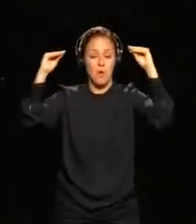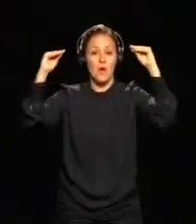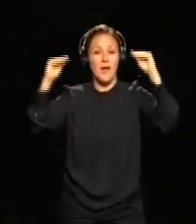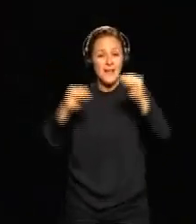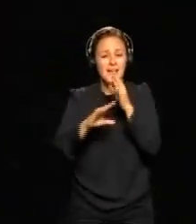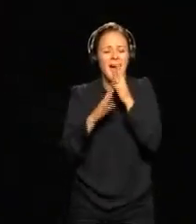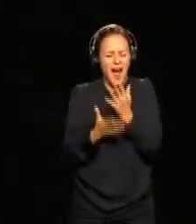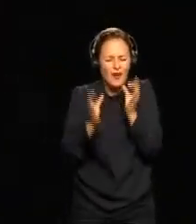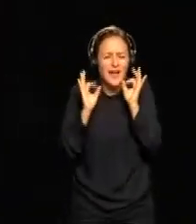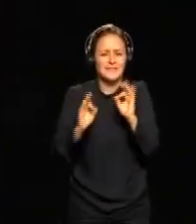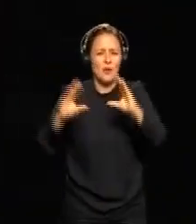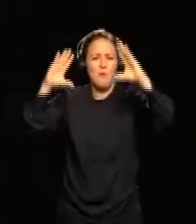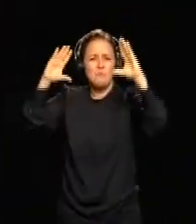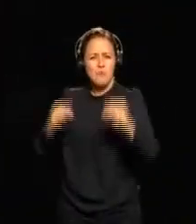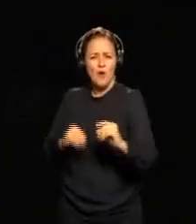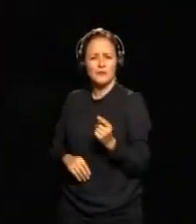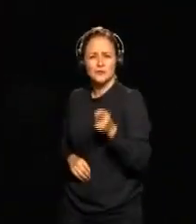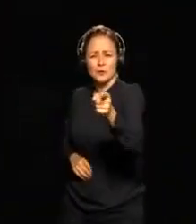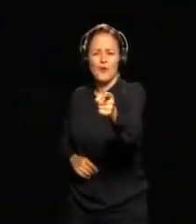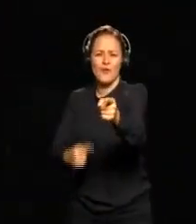luz y así